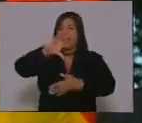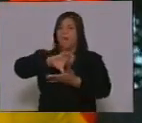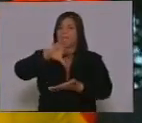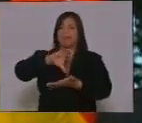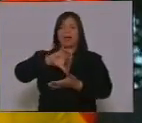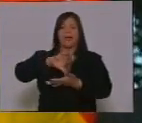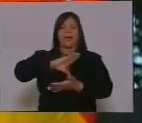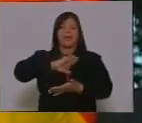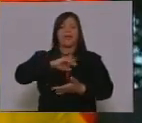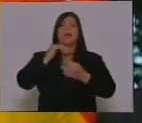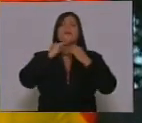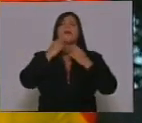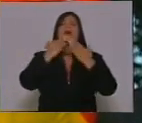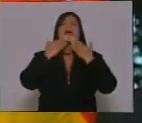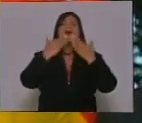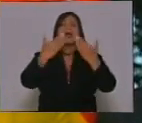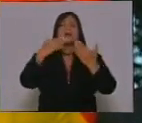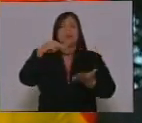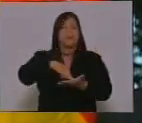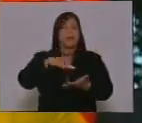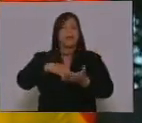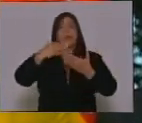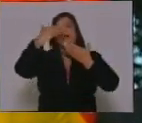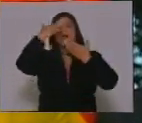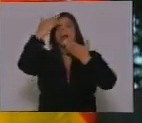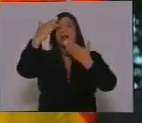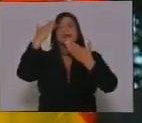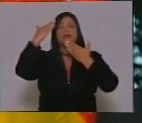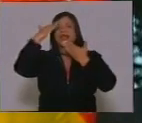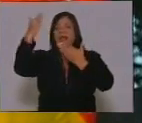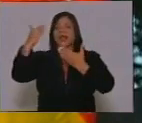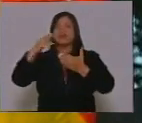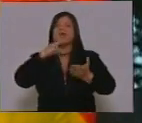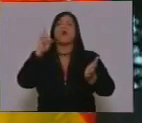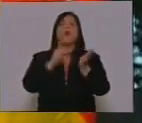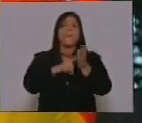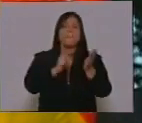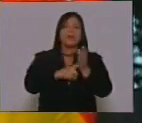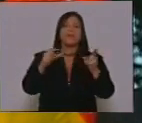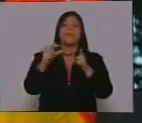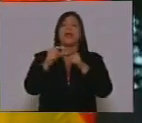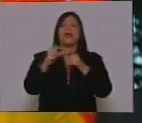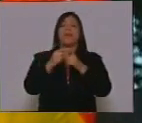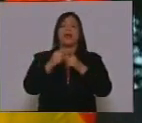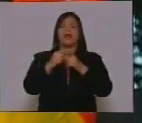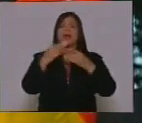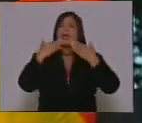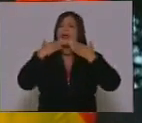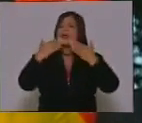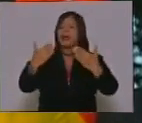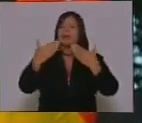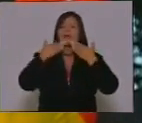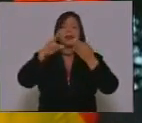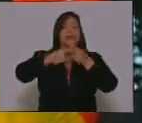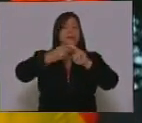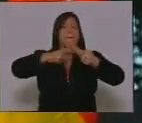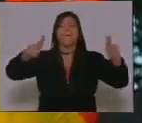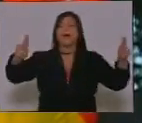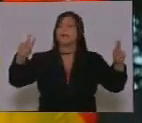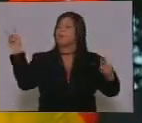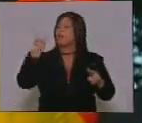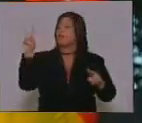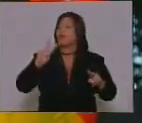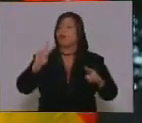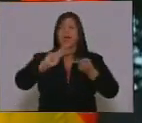Miranda, darle las gracias. Gracias, compañeros, por cumplir su palabra. Gracias por lograr la paz para